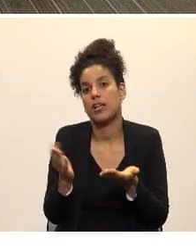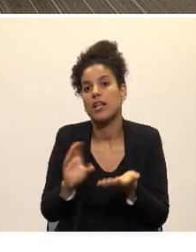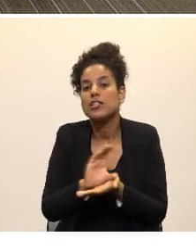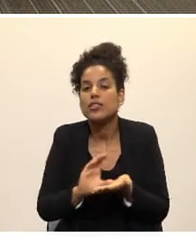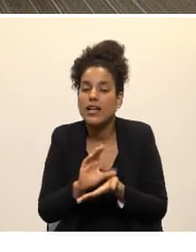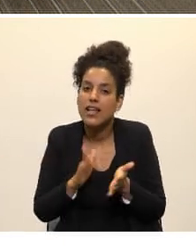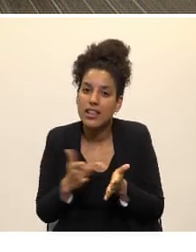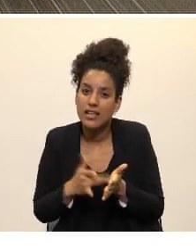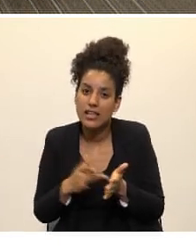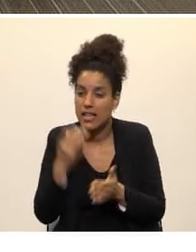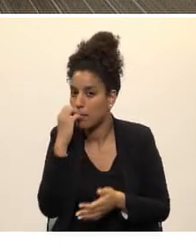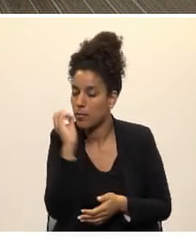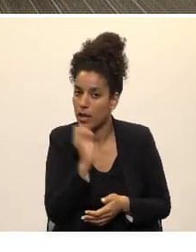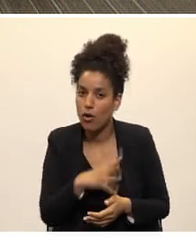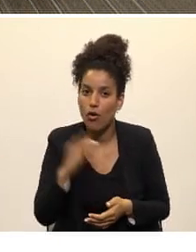manera posible.